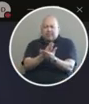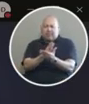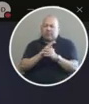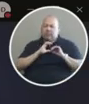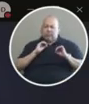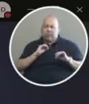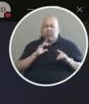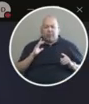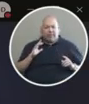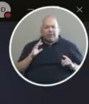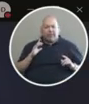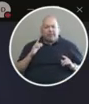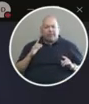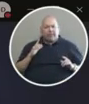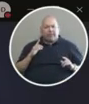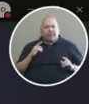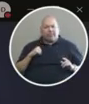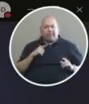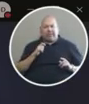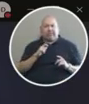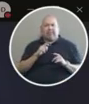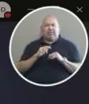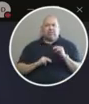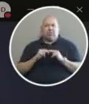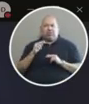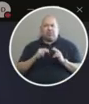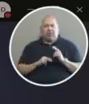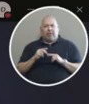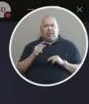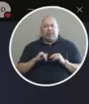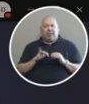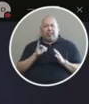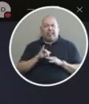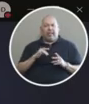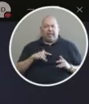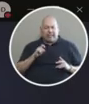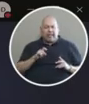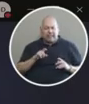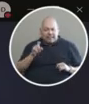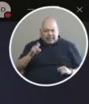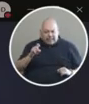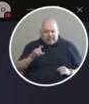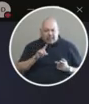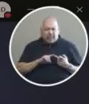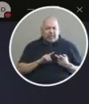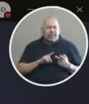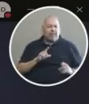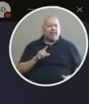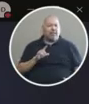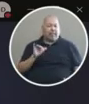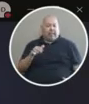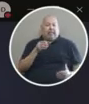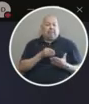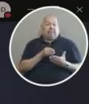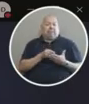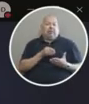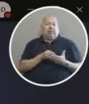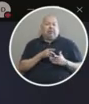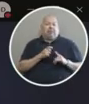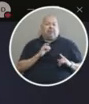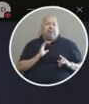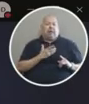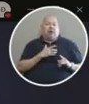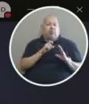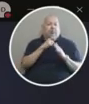nadie votó para su construcción, que es innecesaria. Ese dinero de